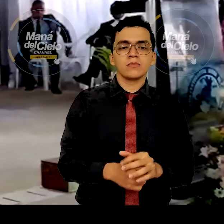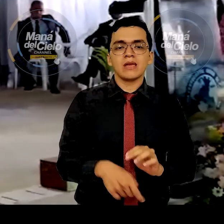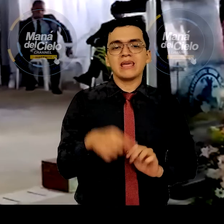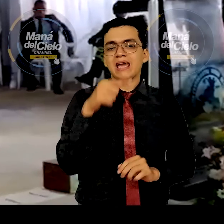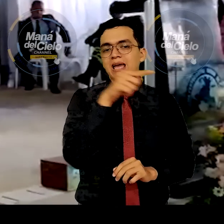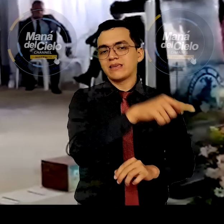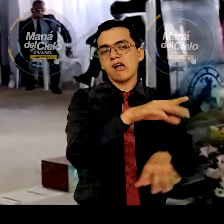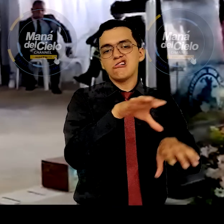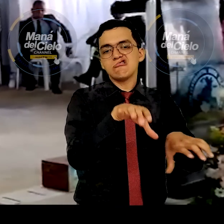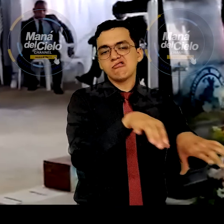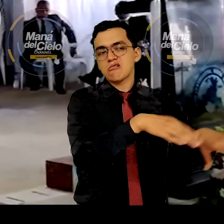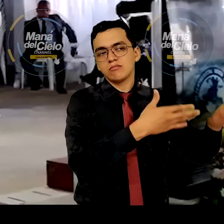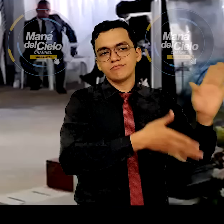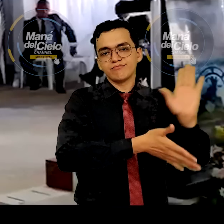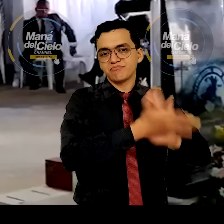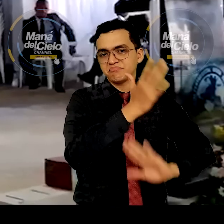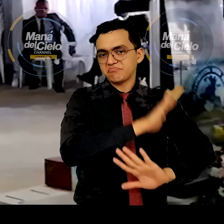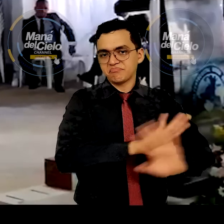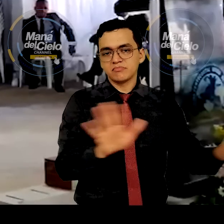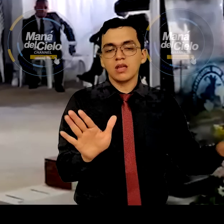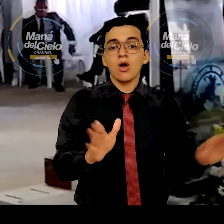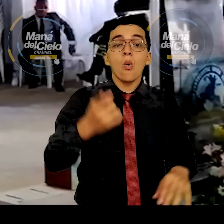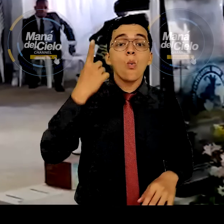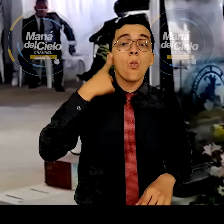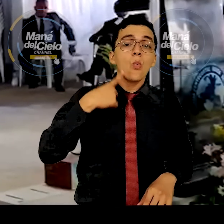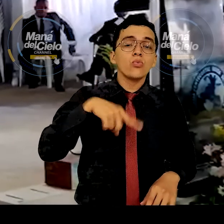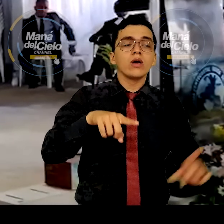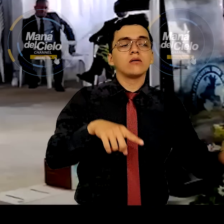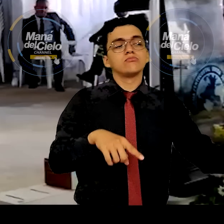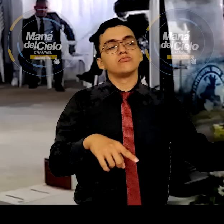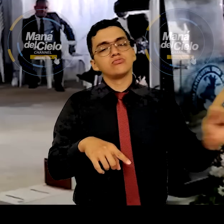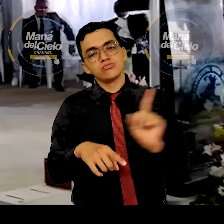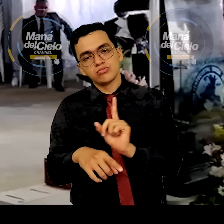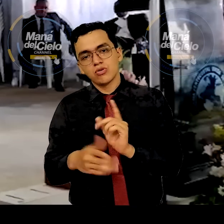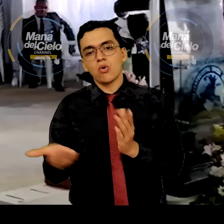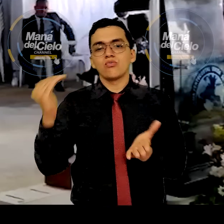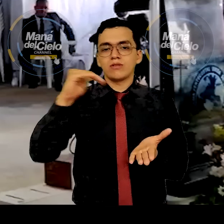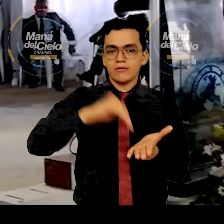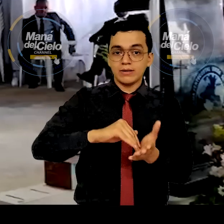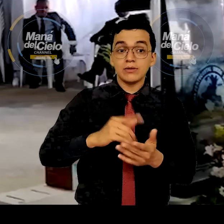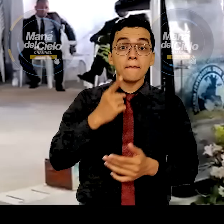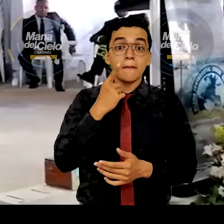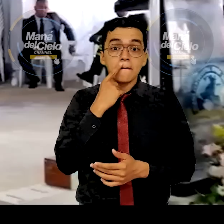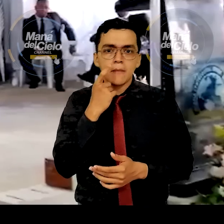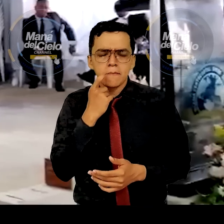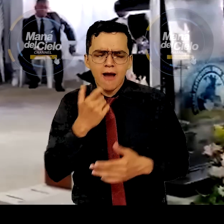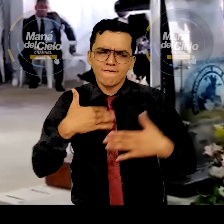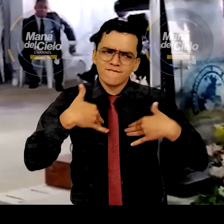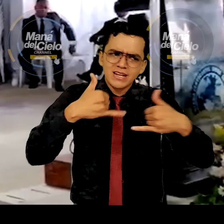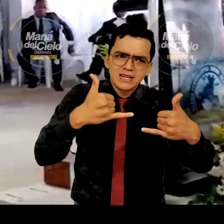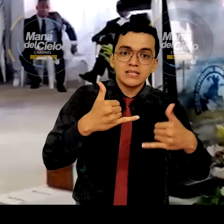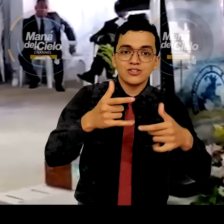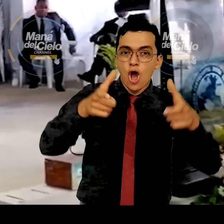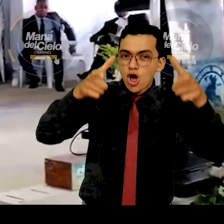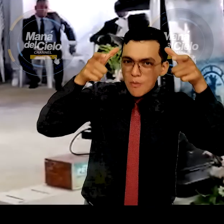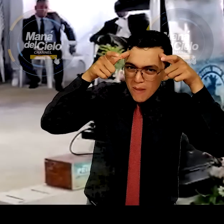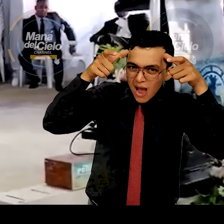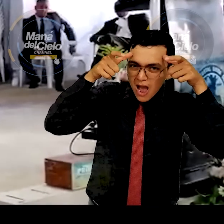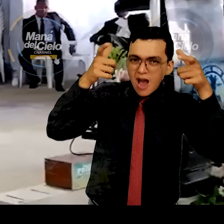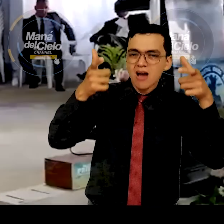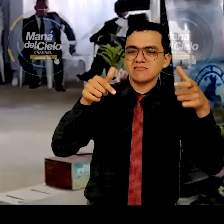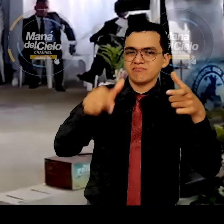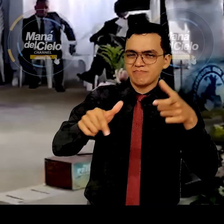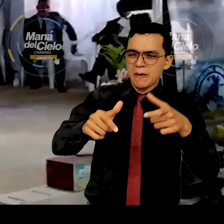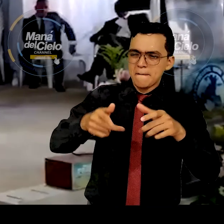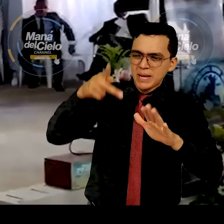fiestecita, le mató un toro y el hermano bueno llegó del campo y se enteró de la fiesta y